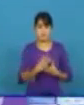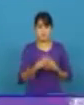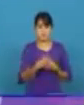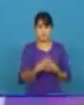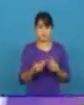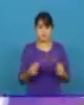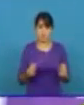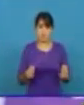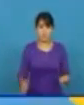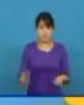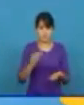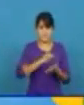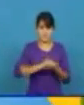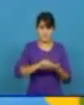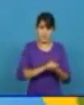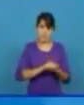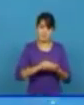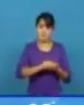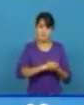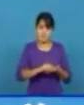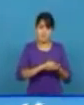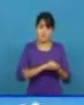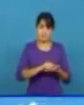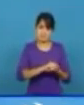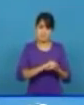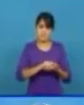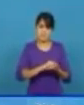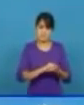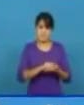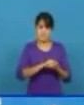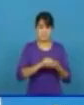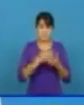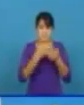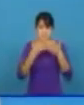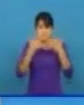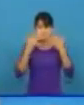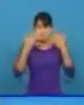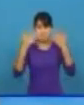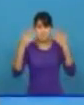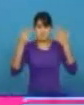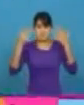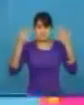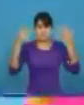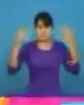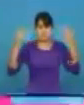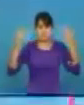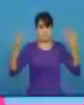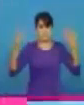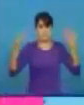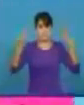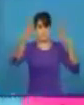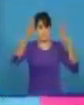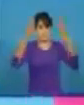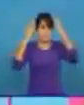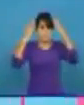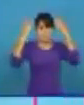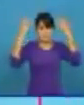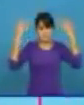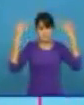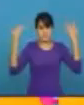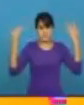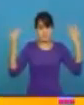moja, moja, moja, moja, moja, el jabón en la esponja. Brilla, brilla, brilla, brilla, brilla, brilla, brilla, mi pelito en la